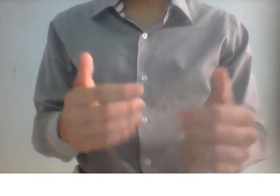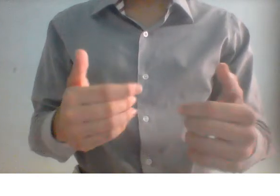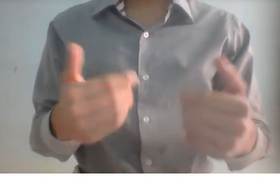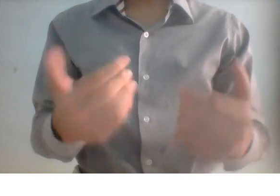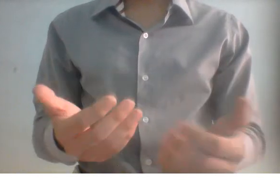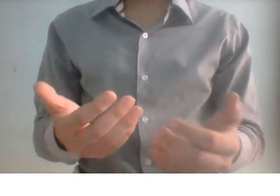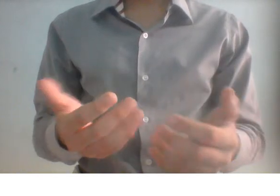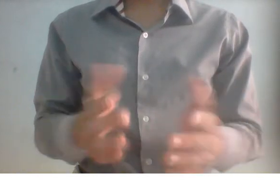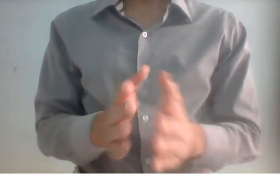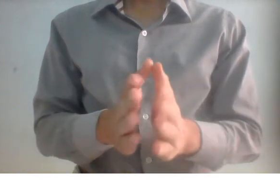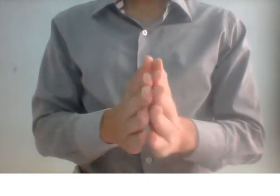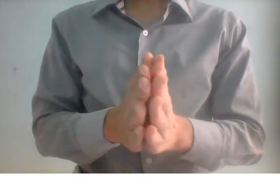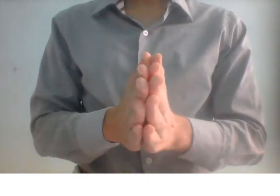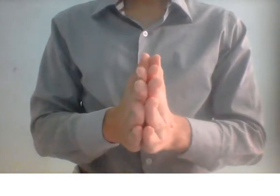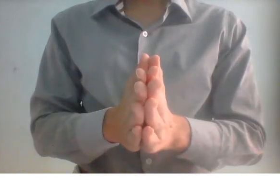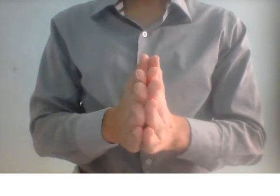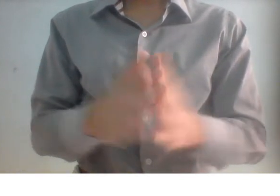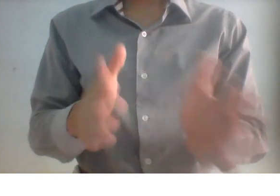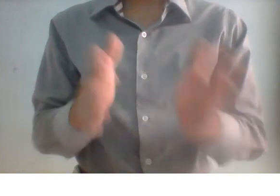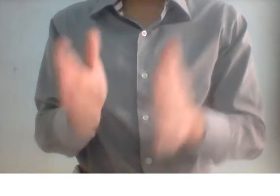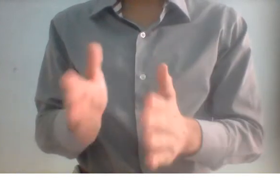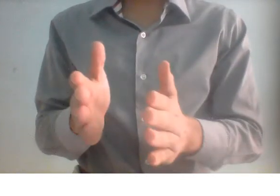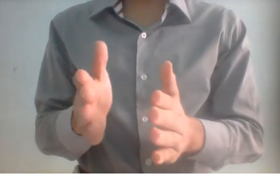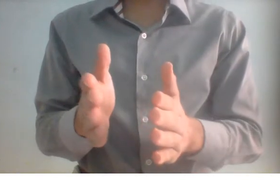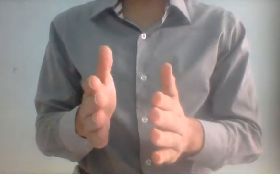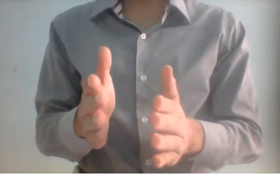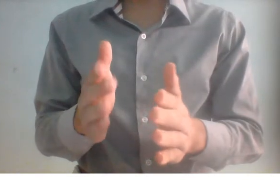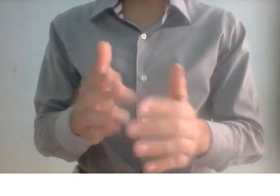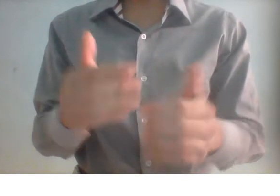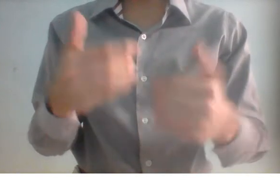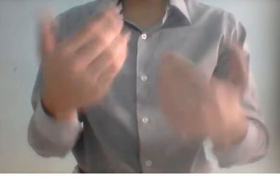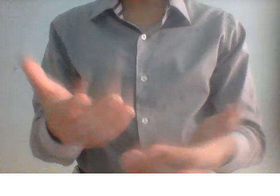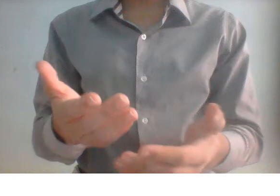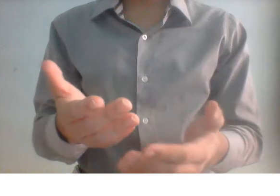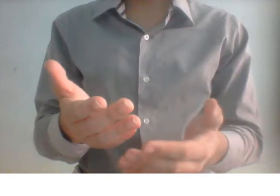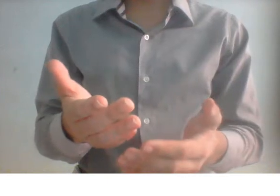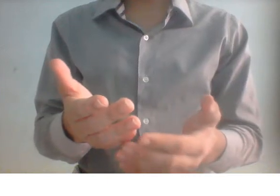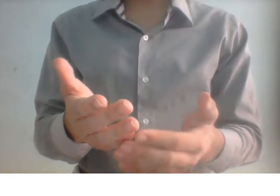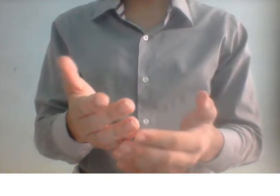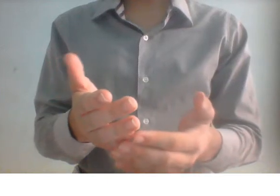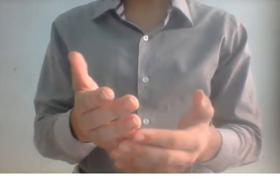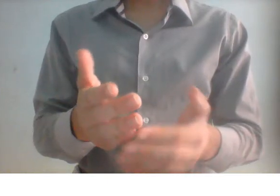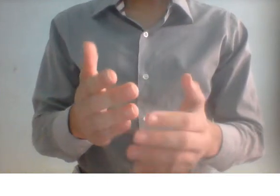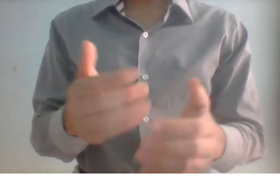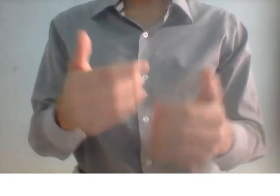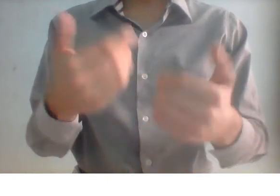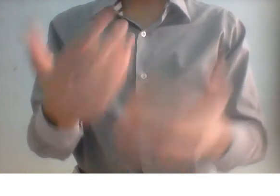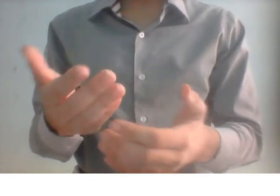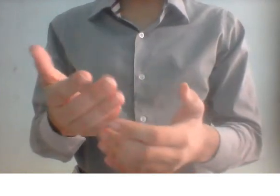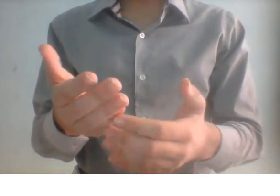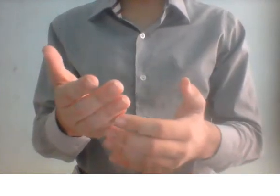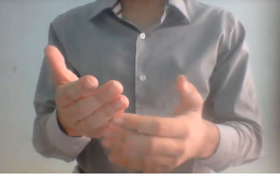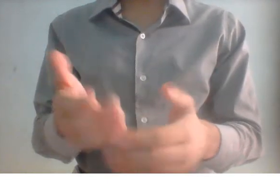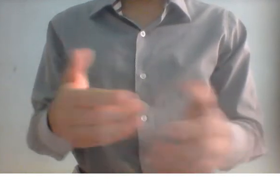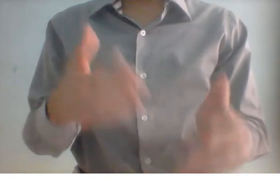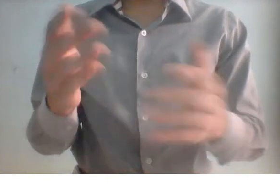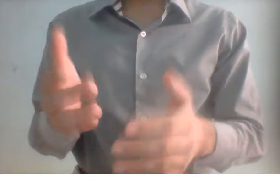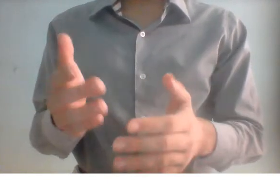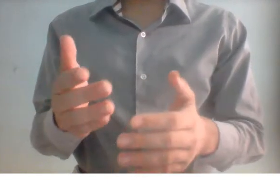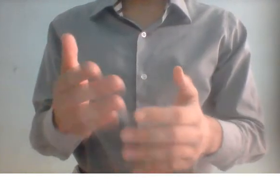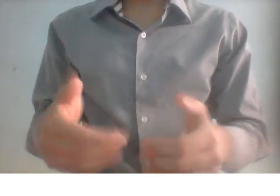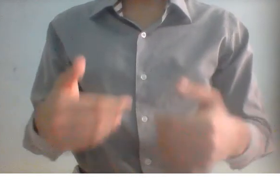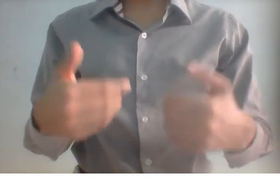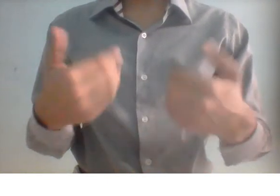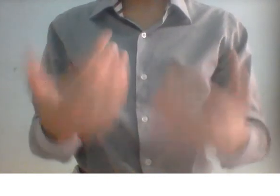necesariamente al tema de que no les quieren suministrar, sino que se necesita importar cierto tipo, el mismo gas etano desde